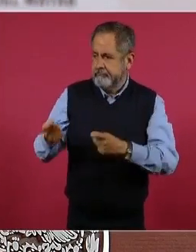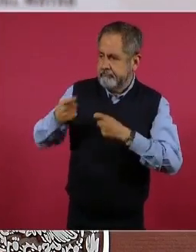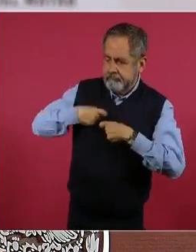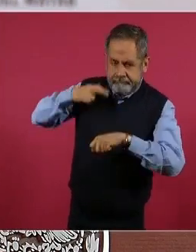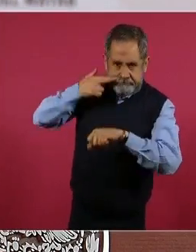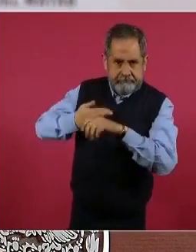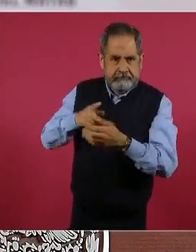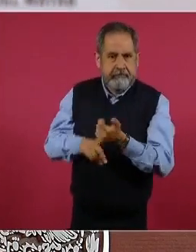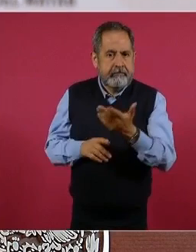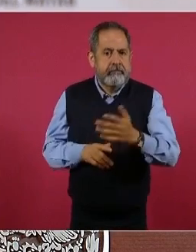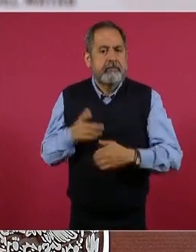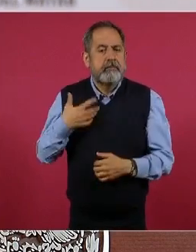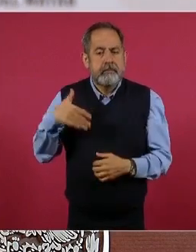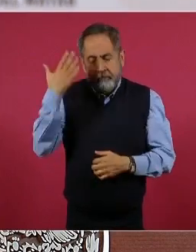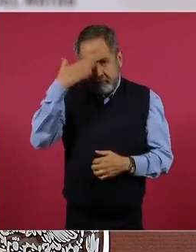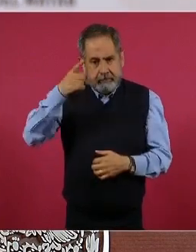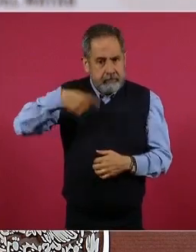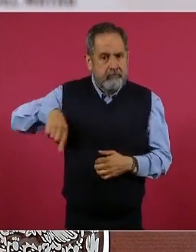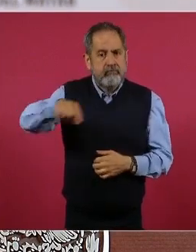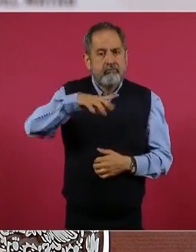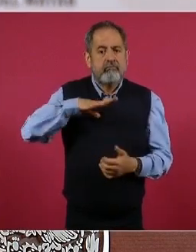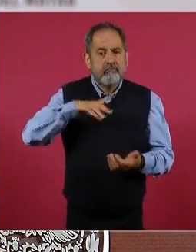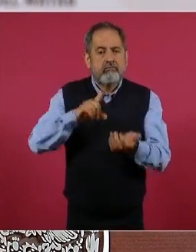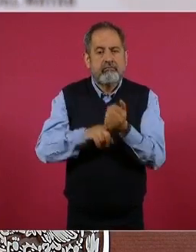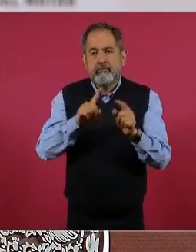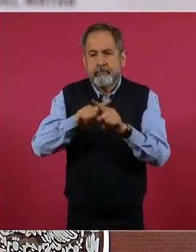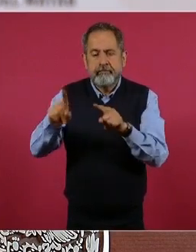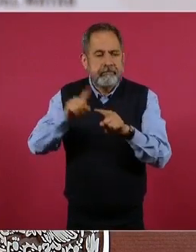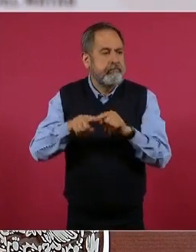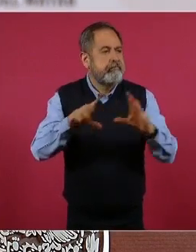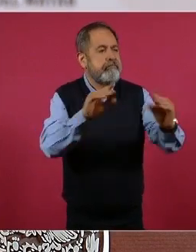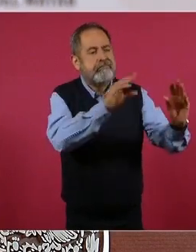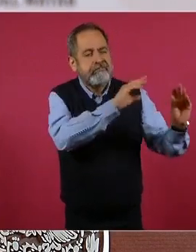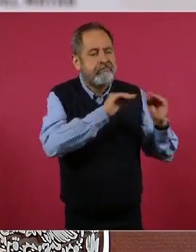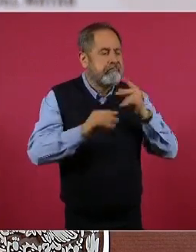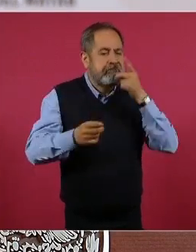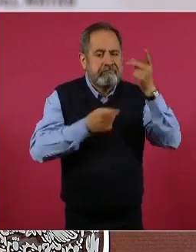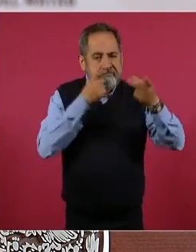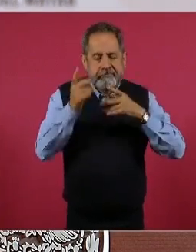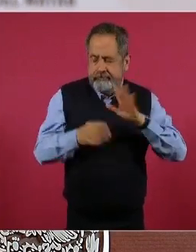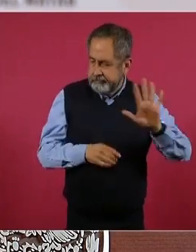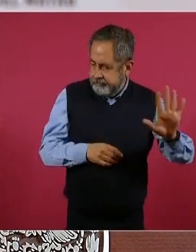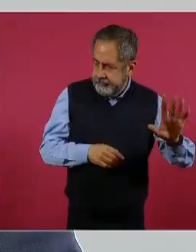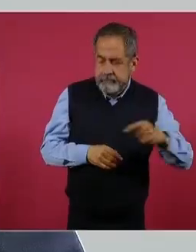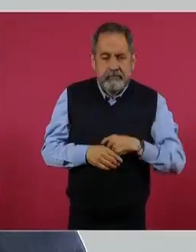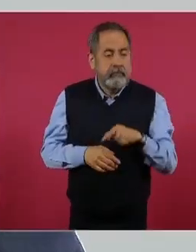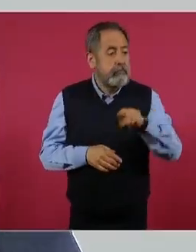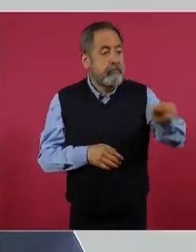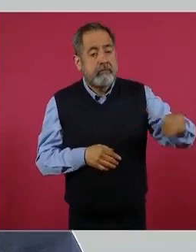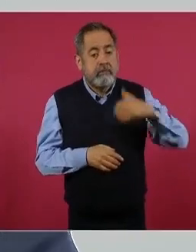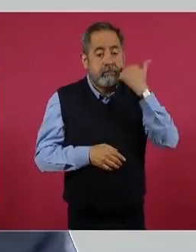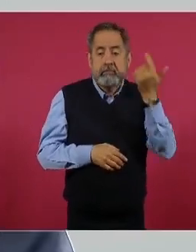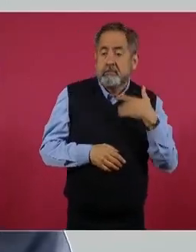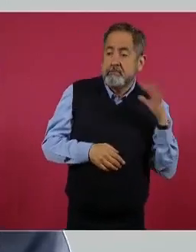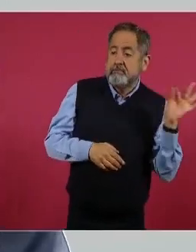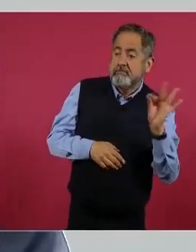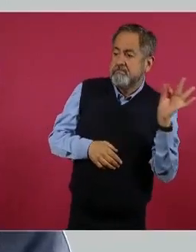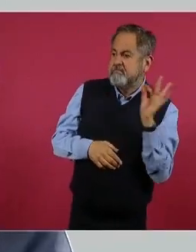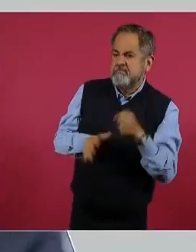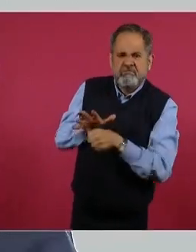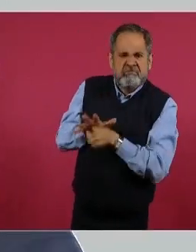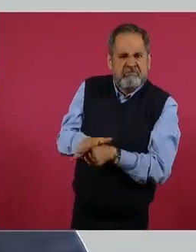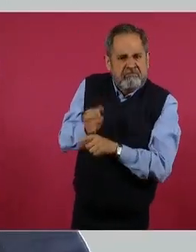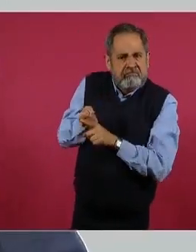dado. Sabemos que existen varias voces que desde nuestra lectura buscan presionar a nuestra